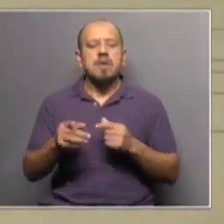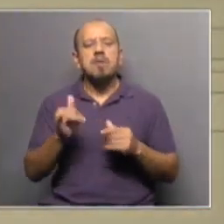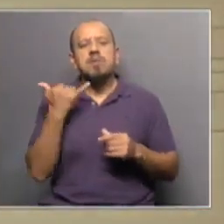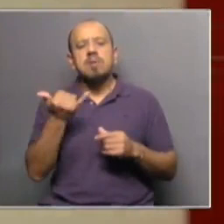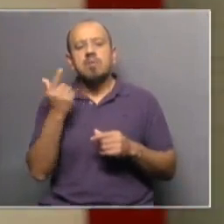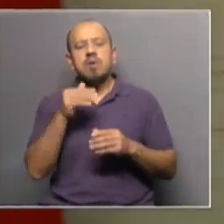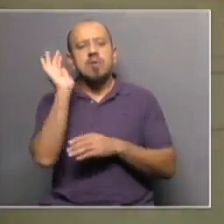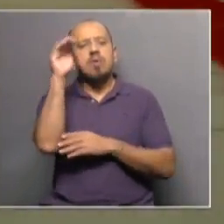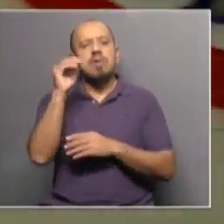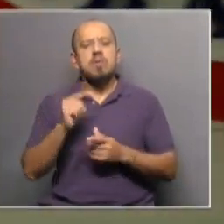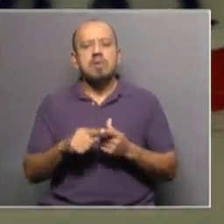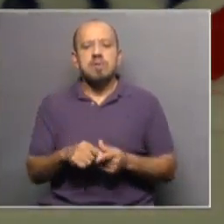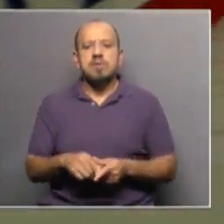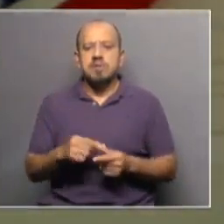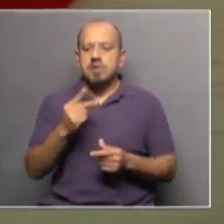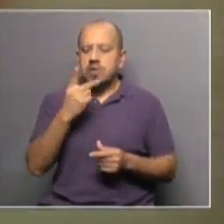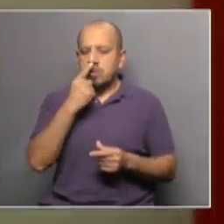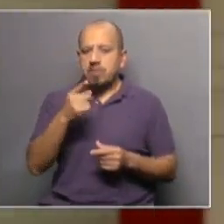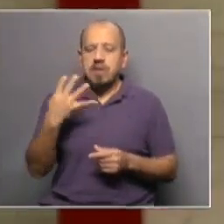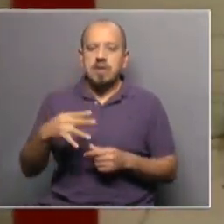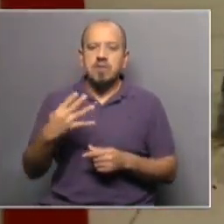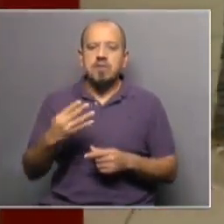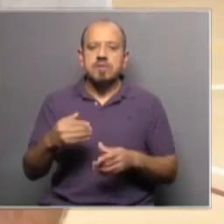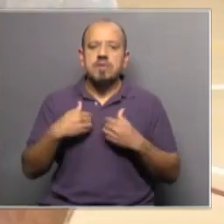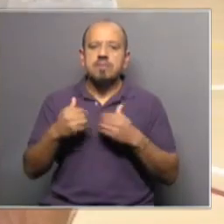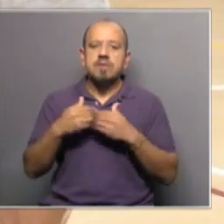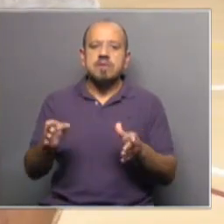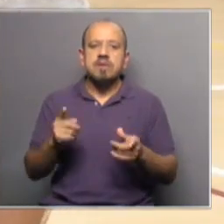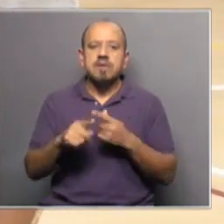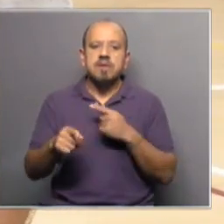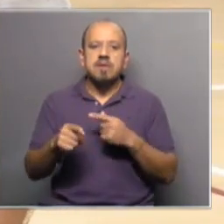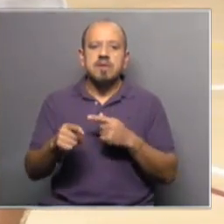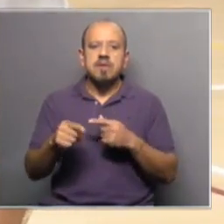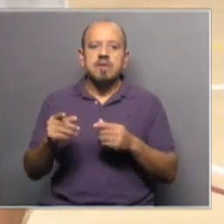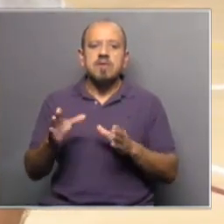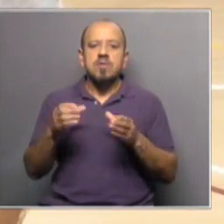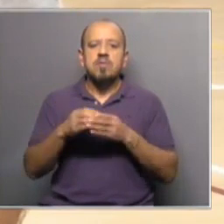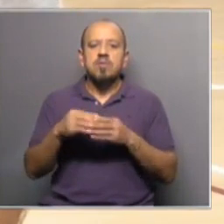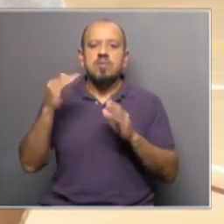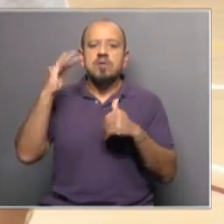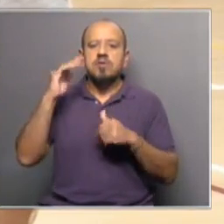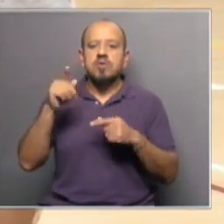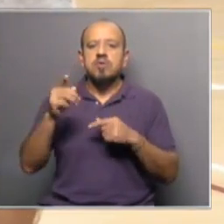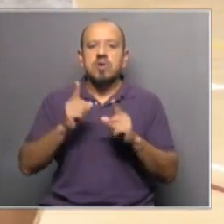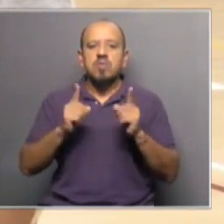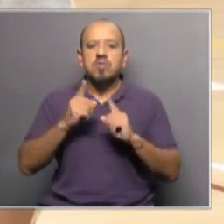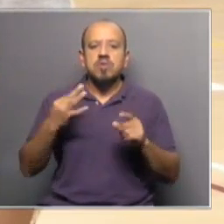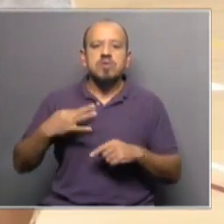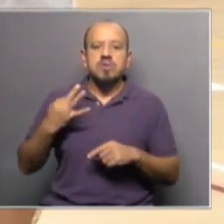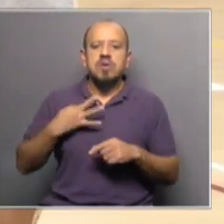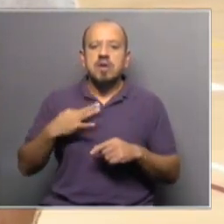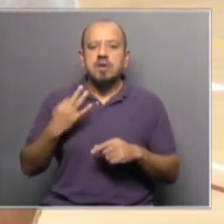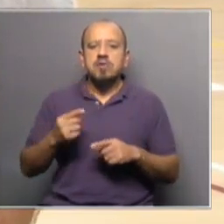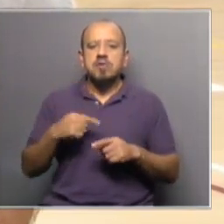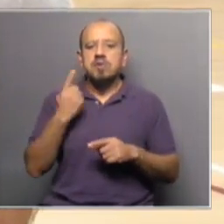Flor? Juego desde el 2014. Empecé acá en Albatros con el plantel mayor. Estuve algunos años acá y después